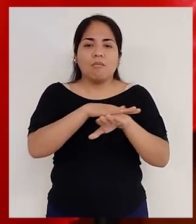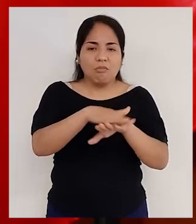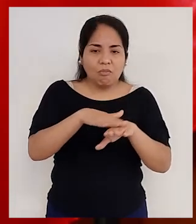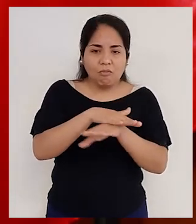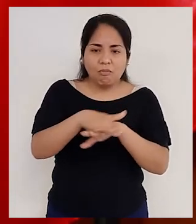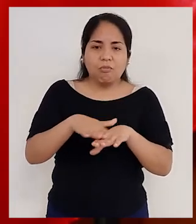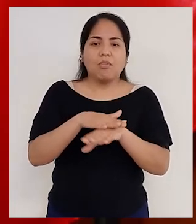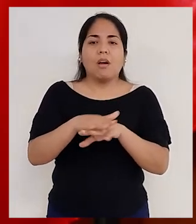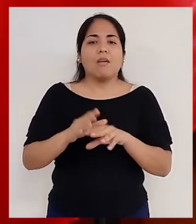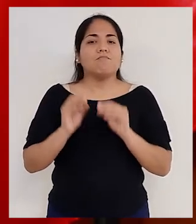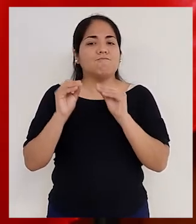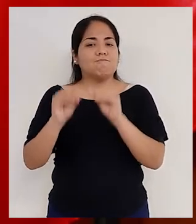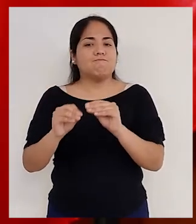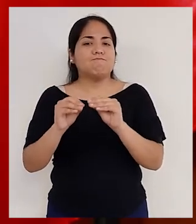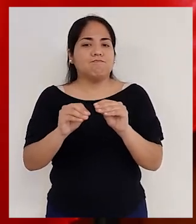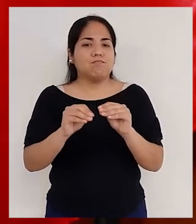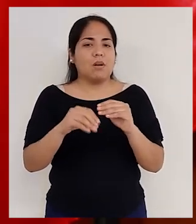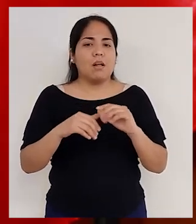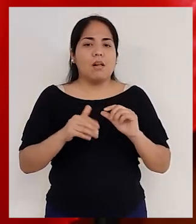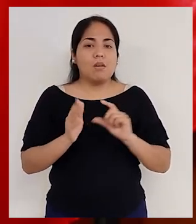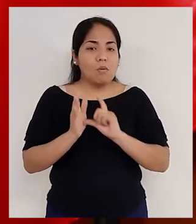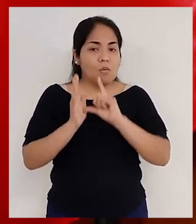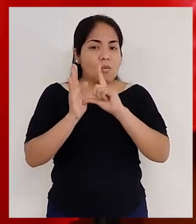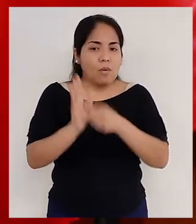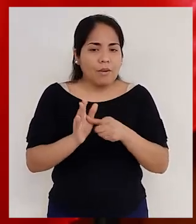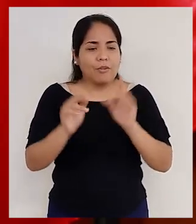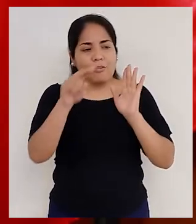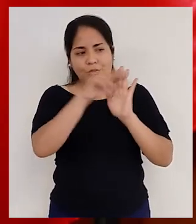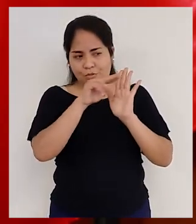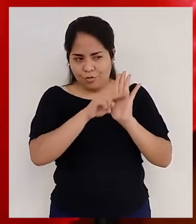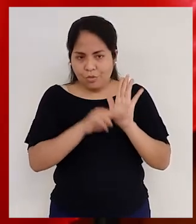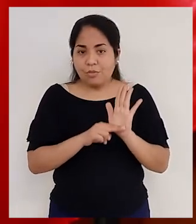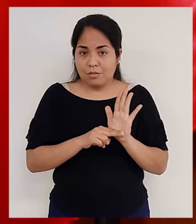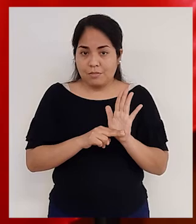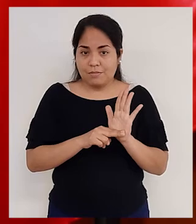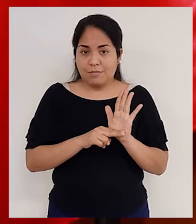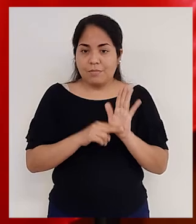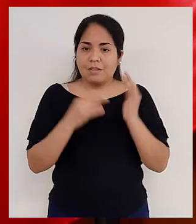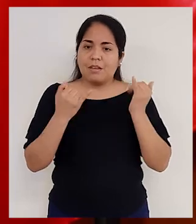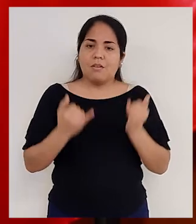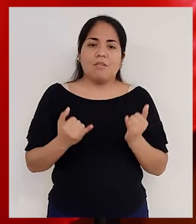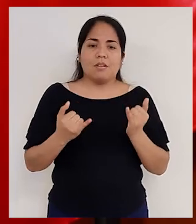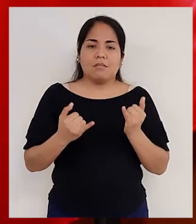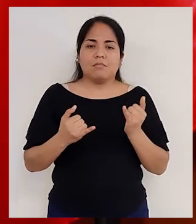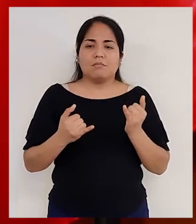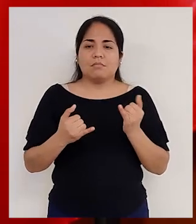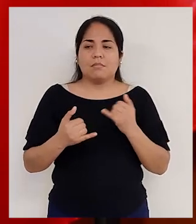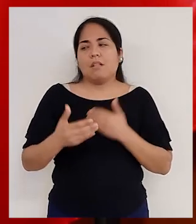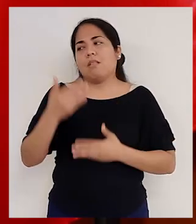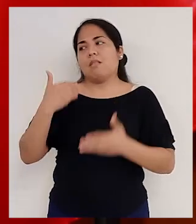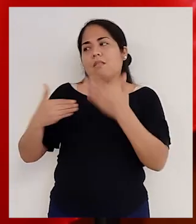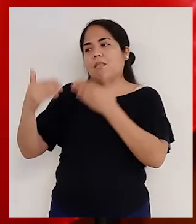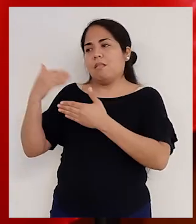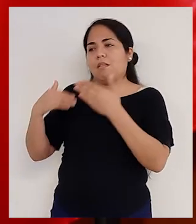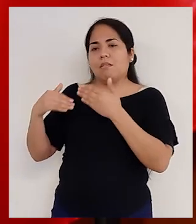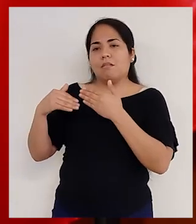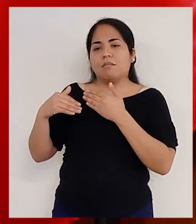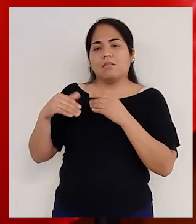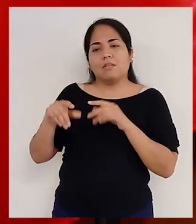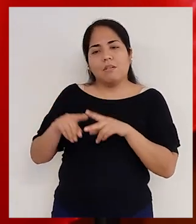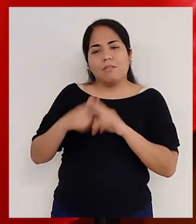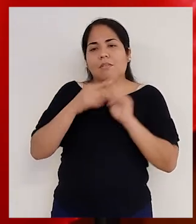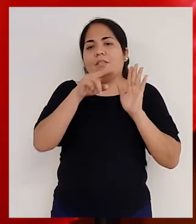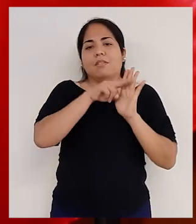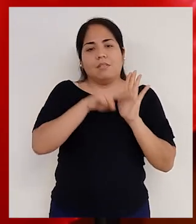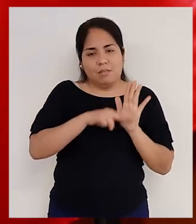plan donde pongamos las políticas declarativas y después ir a las normas. Pero ahorita estamos cambiando la cosa, estamos yendo